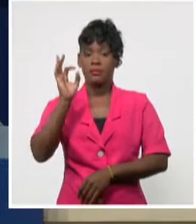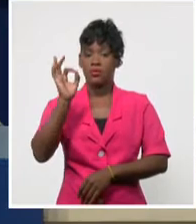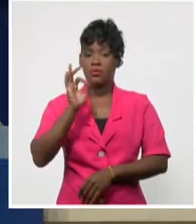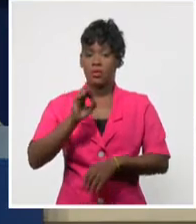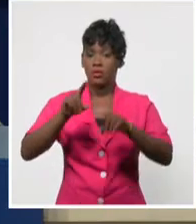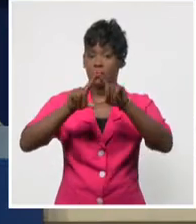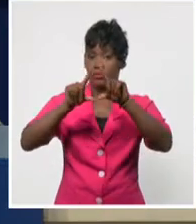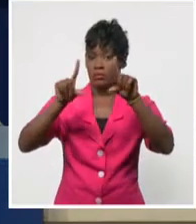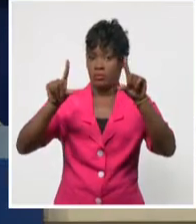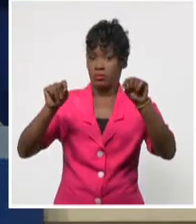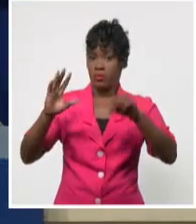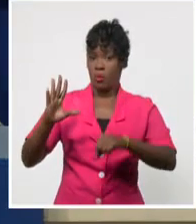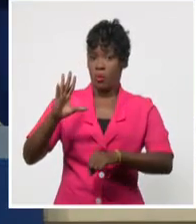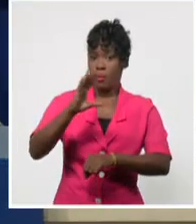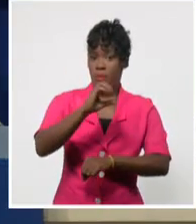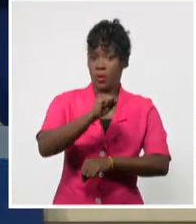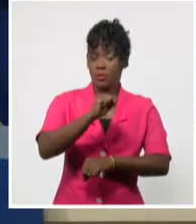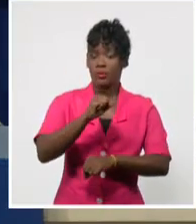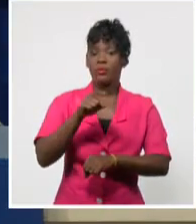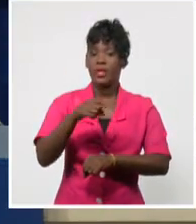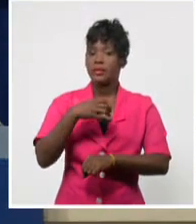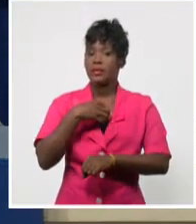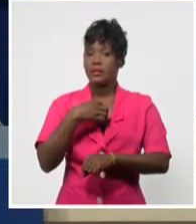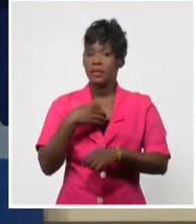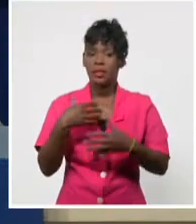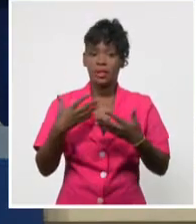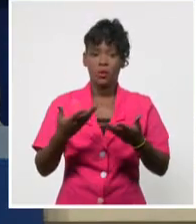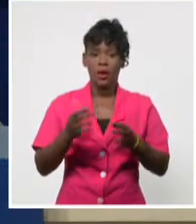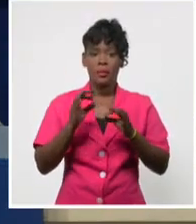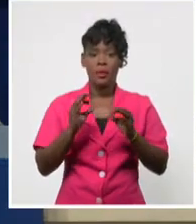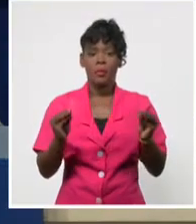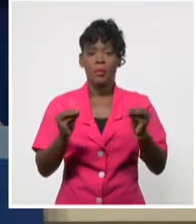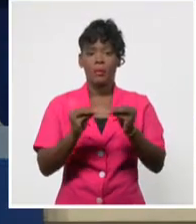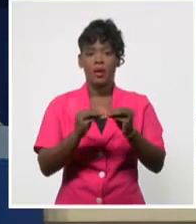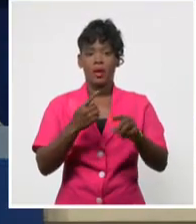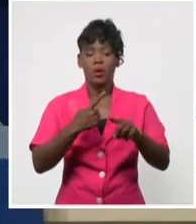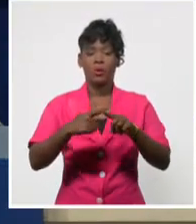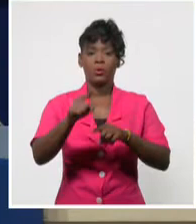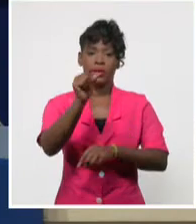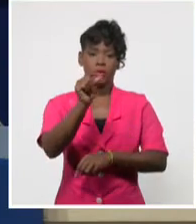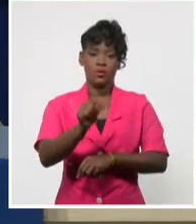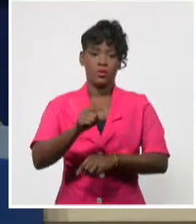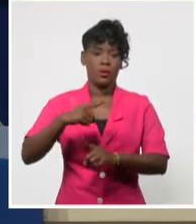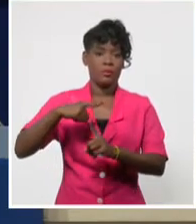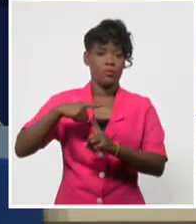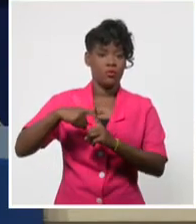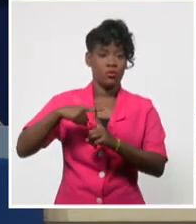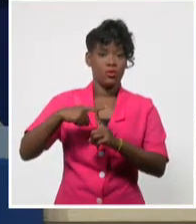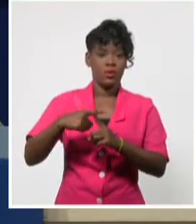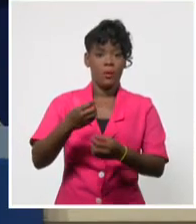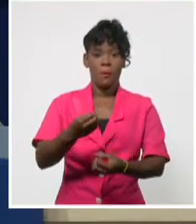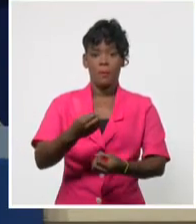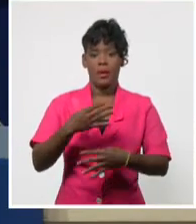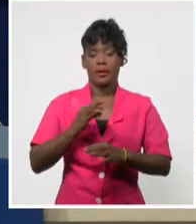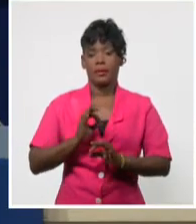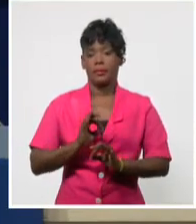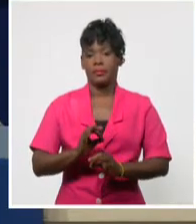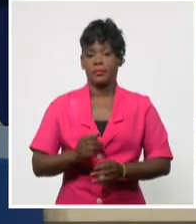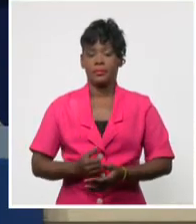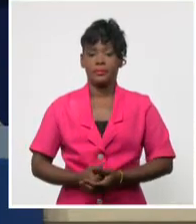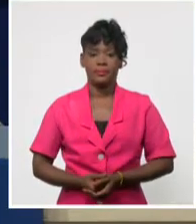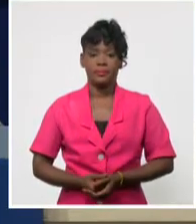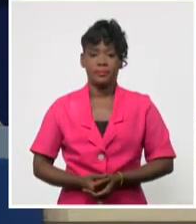Cuba que tienen como antecedente el ser contacto de un caso confirmado anteriormente.